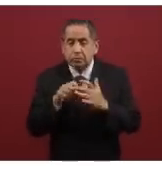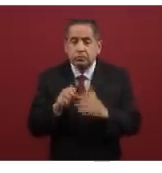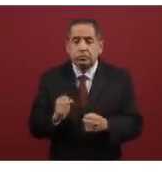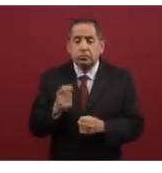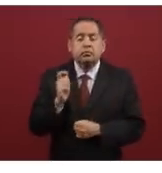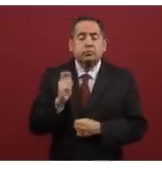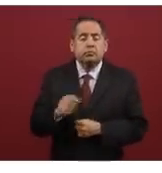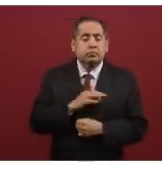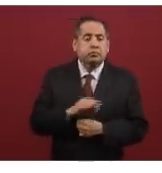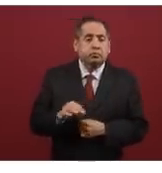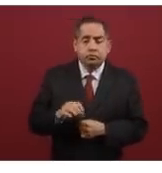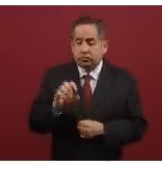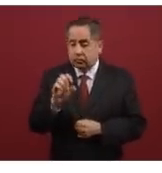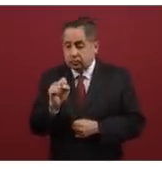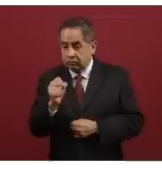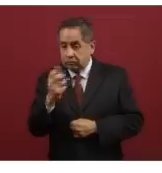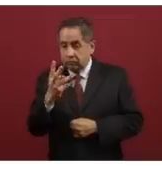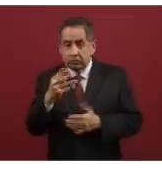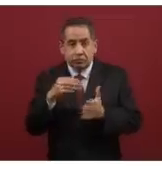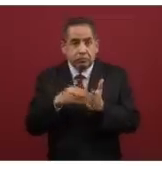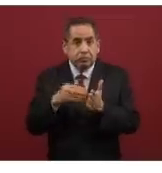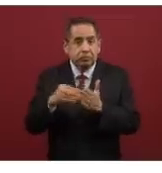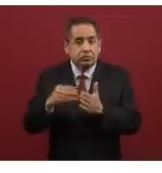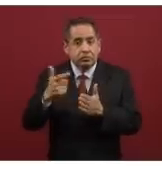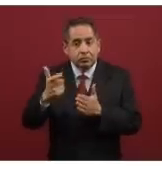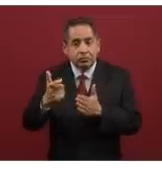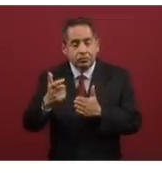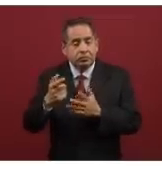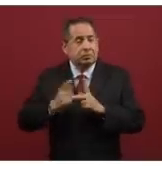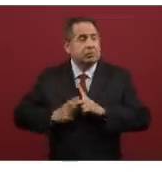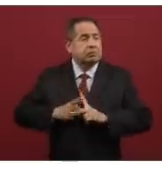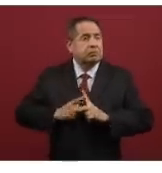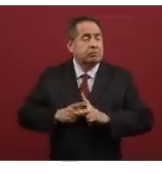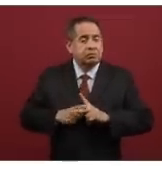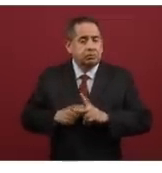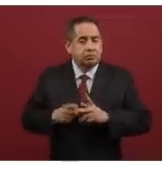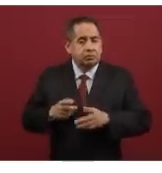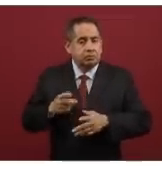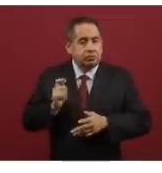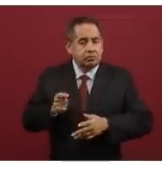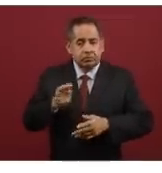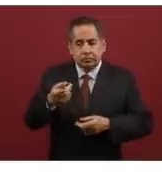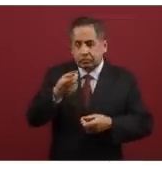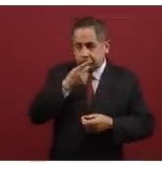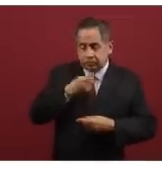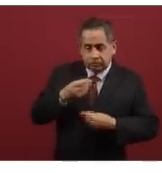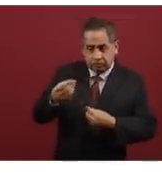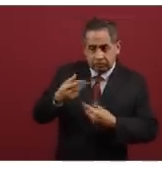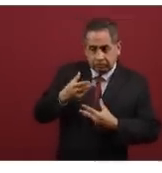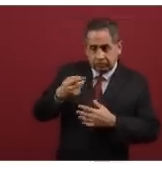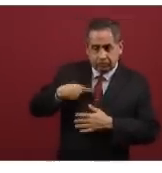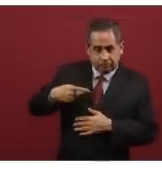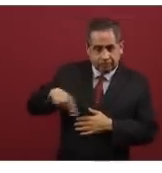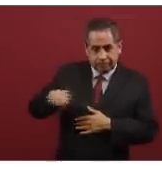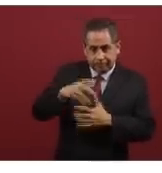significa alrededor de 69 millones de pesos en un promedio, de acuerdo a lo que ha informado o han informado los